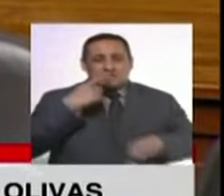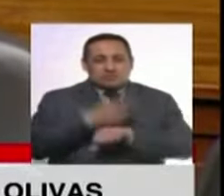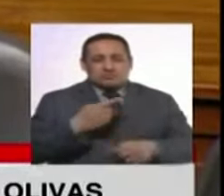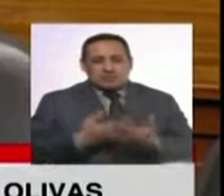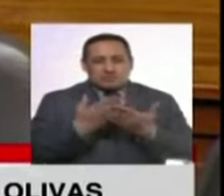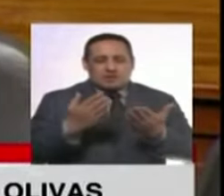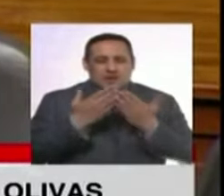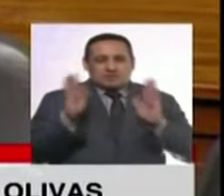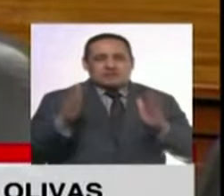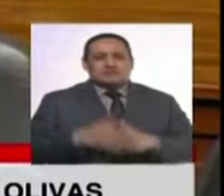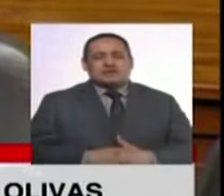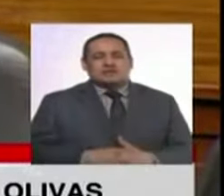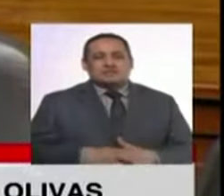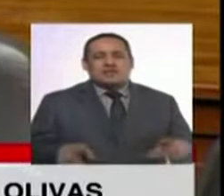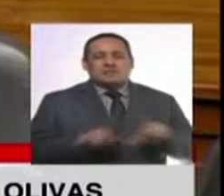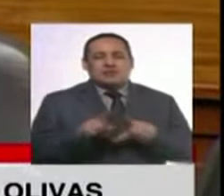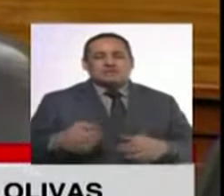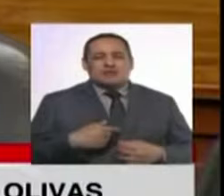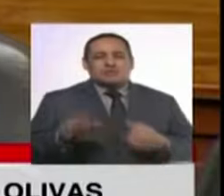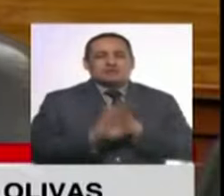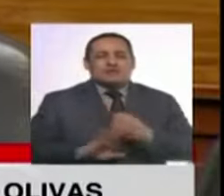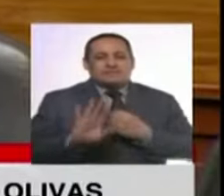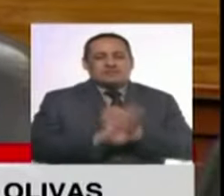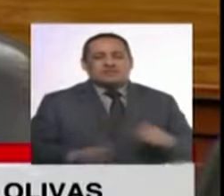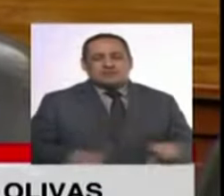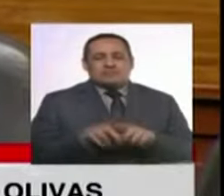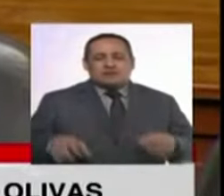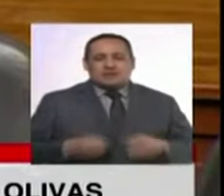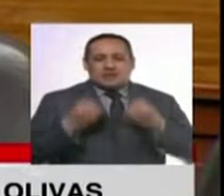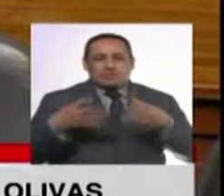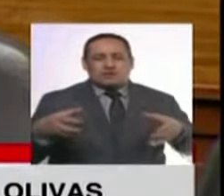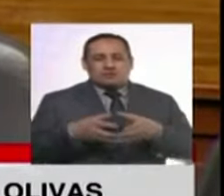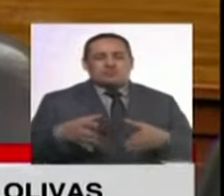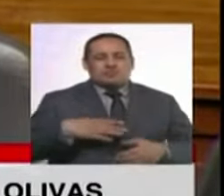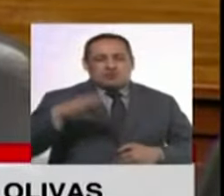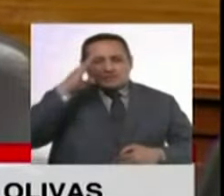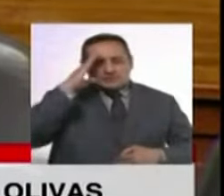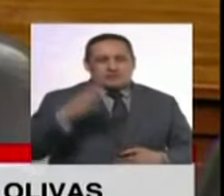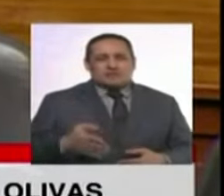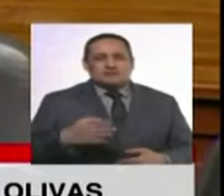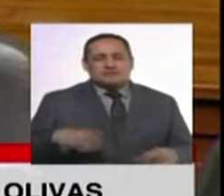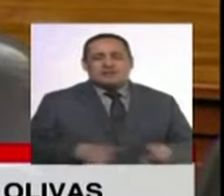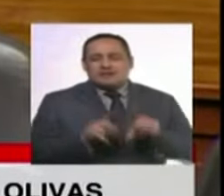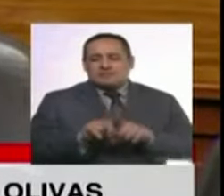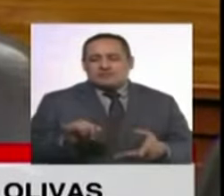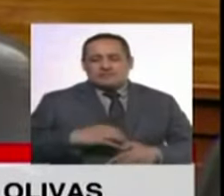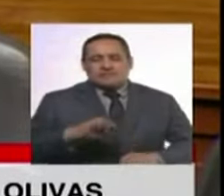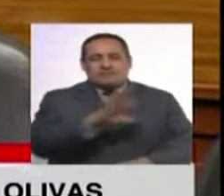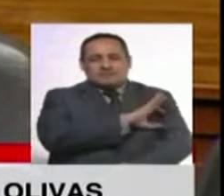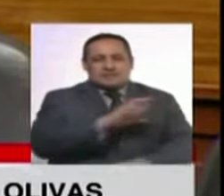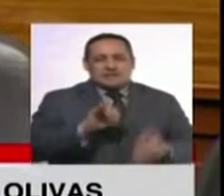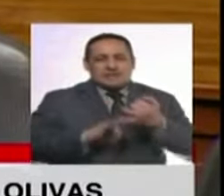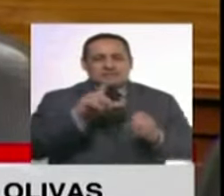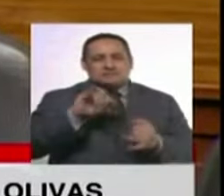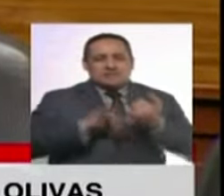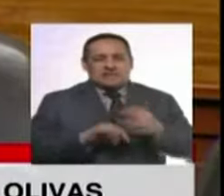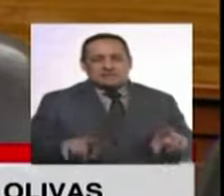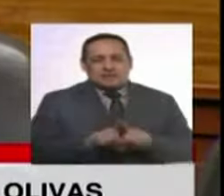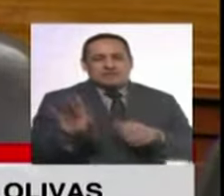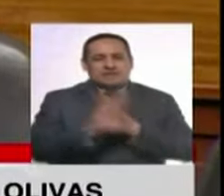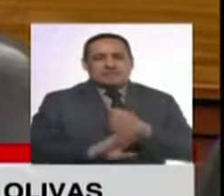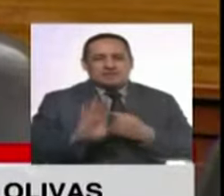está aperturada ahora le estamos defendiendo que buena policía Incluso el fiscal sala defender